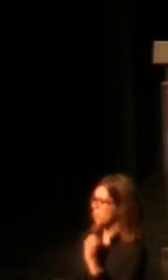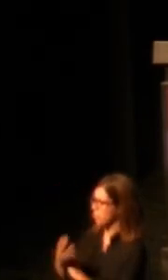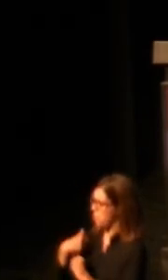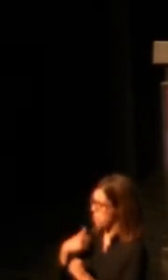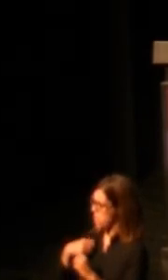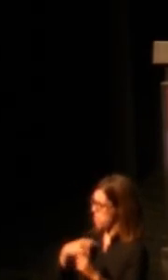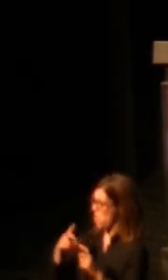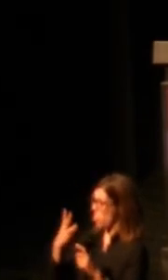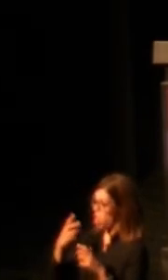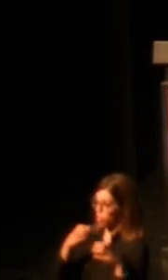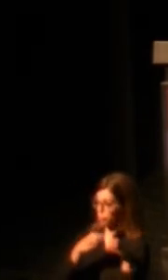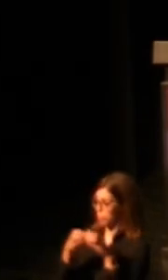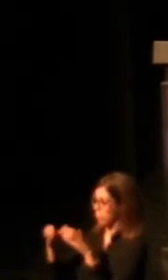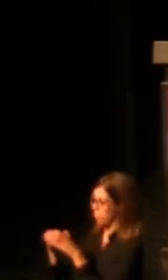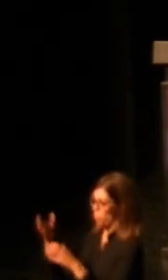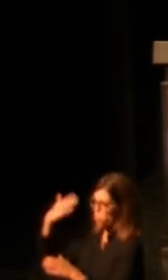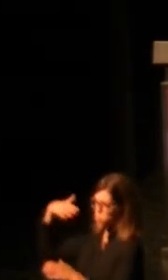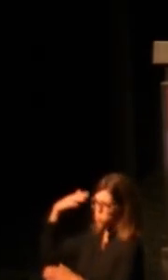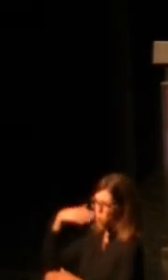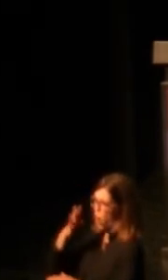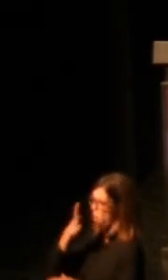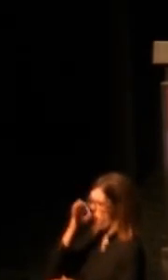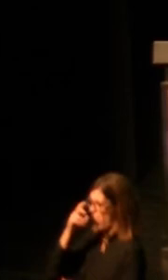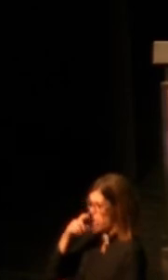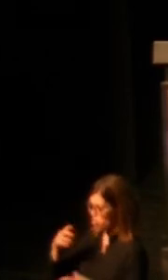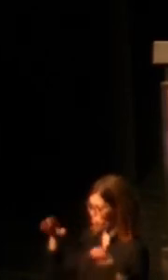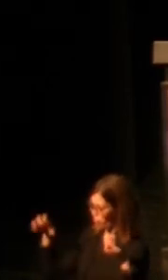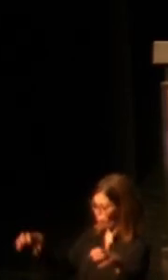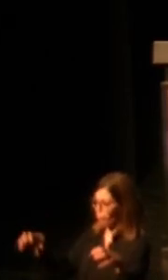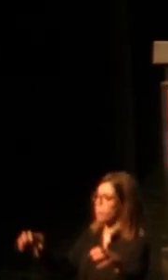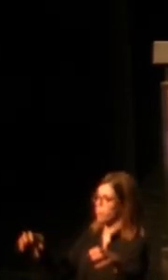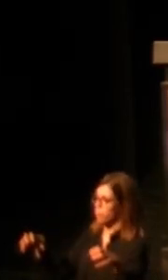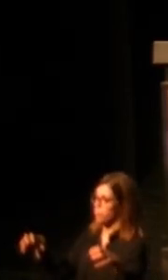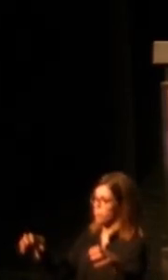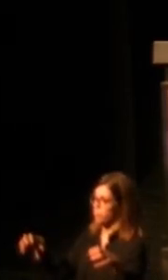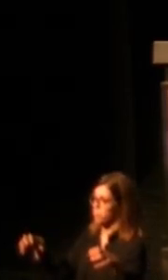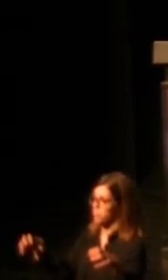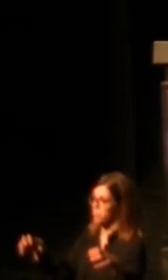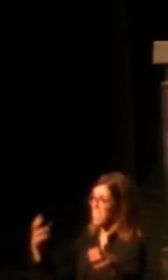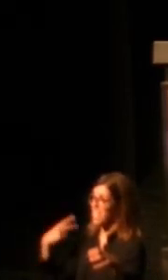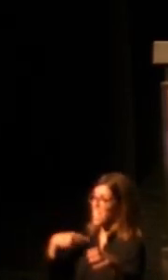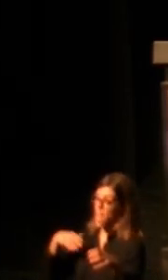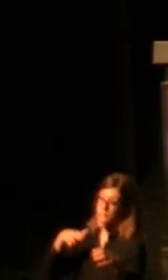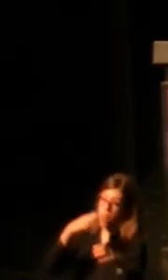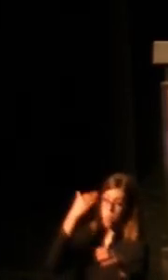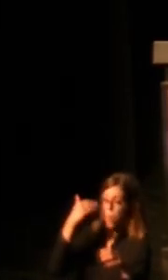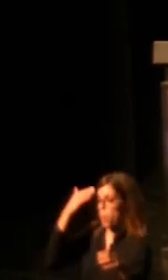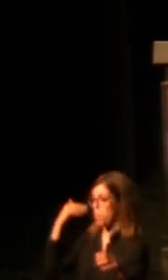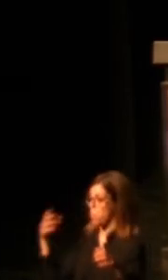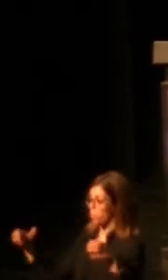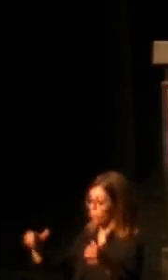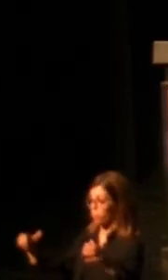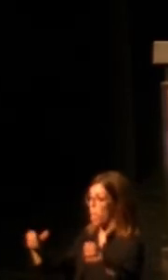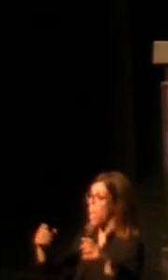de dos organizaciones históricas con más de 40 años de antigüedad, que estaban en municipios colindantes, que nos llevábamos muy